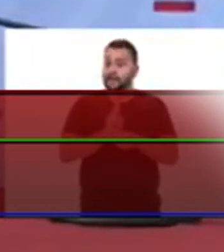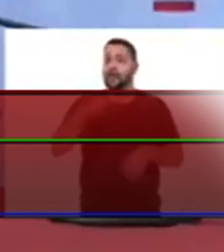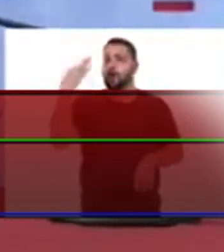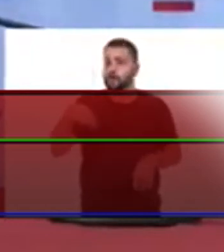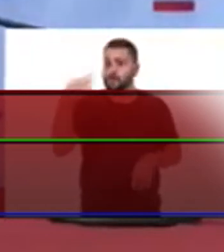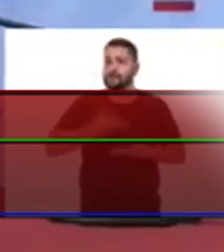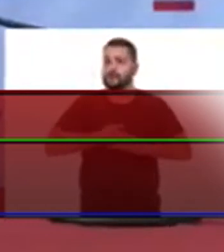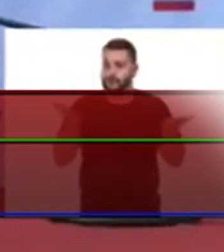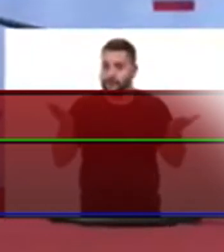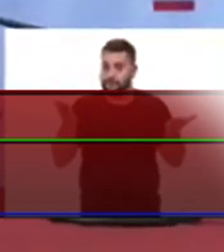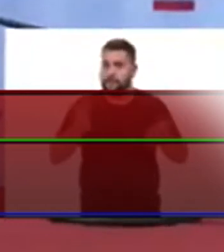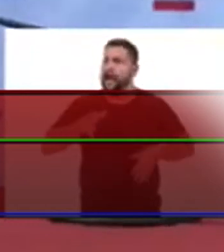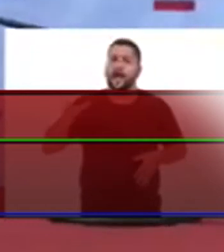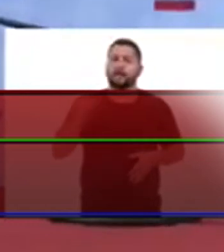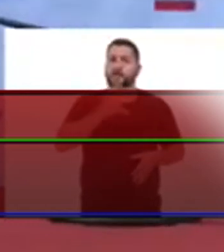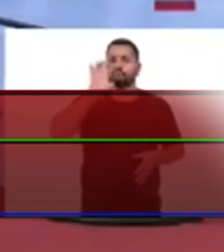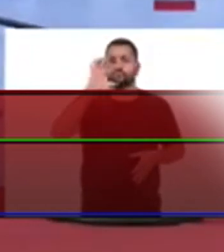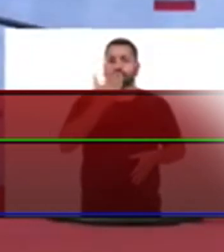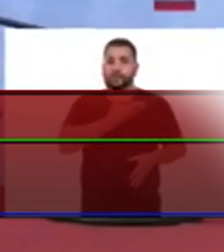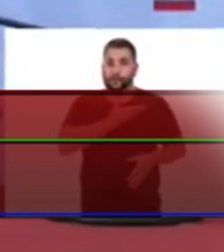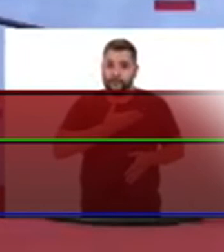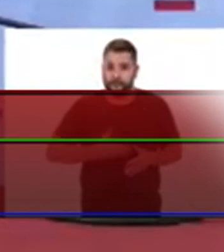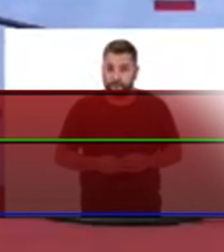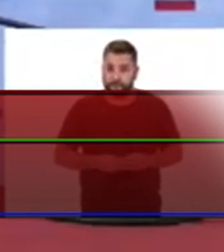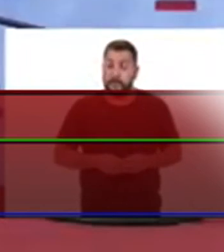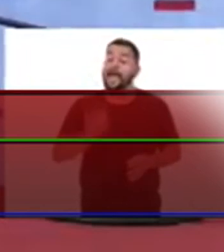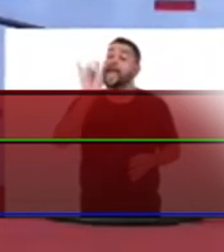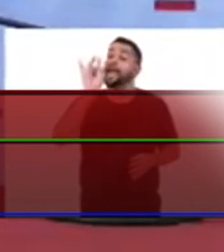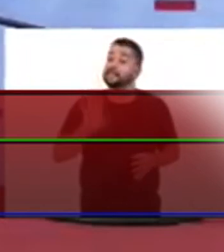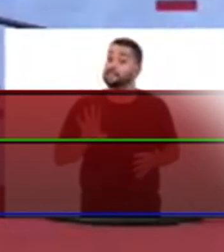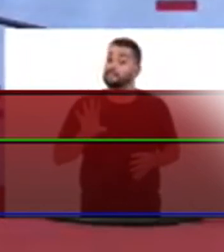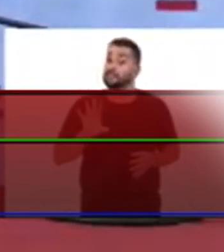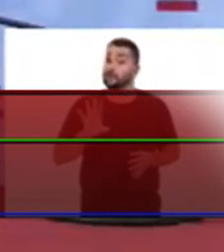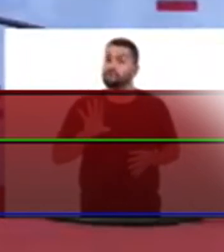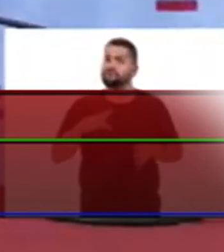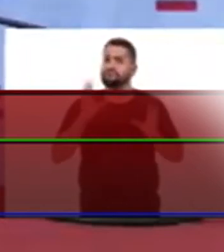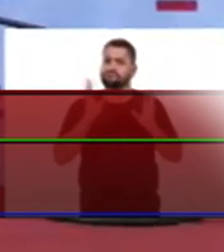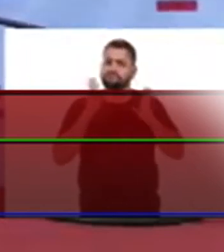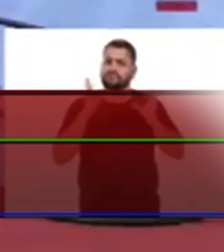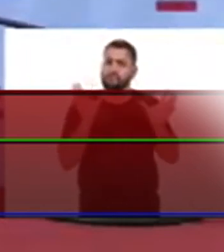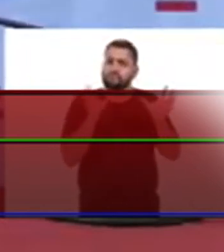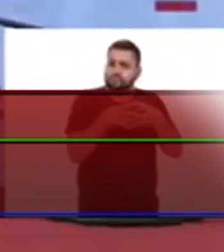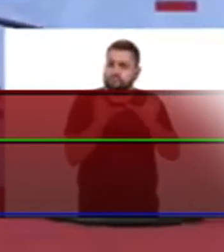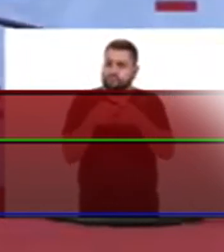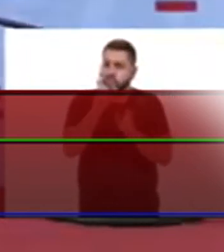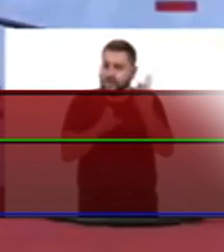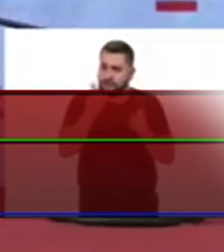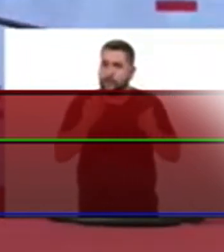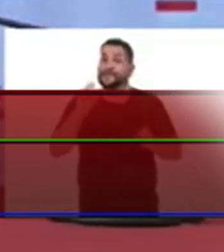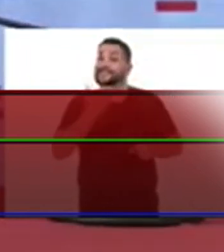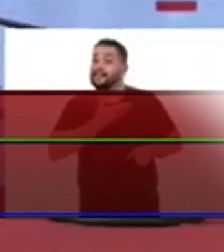obligatorio para todo el territorio provincial, a excepción de los aglomerados de Santa Fe y